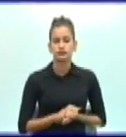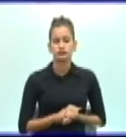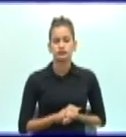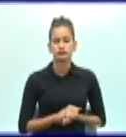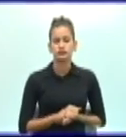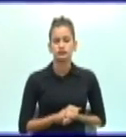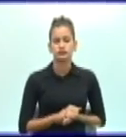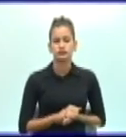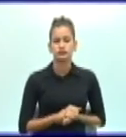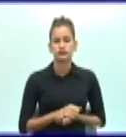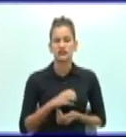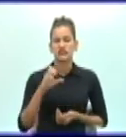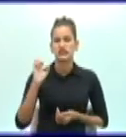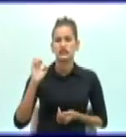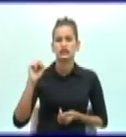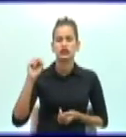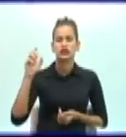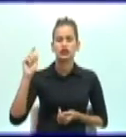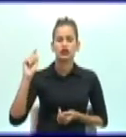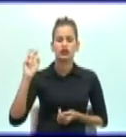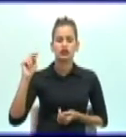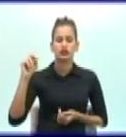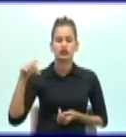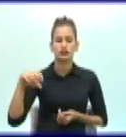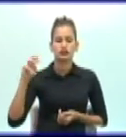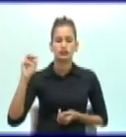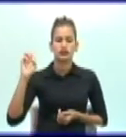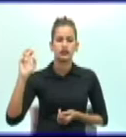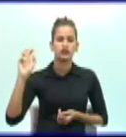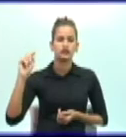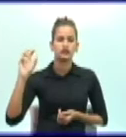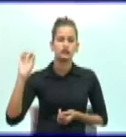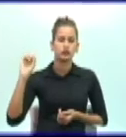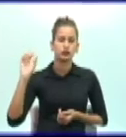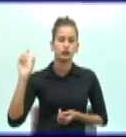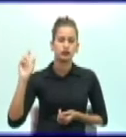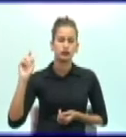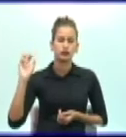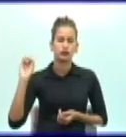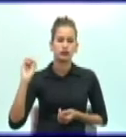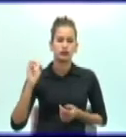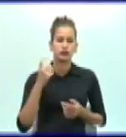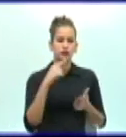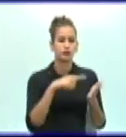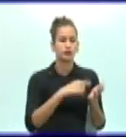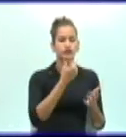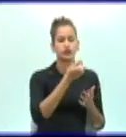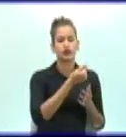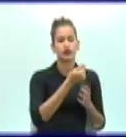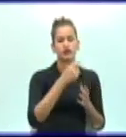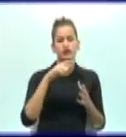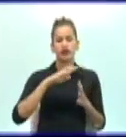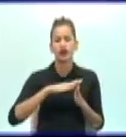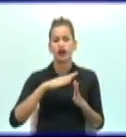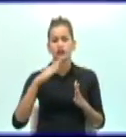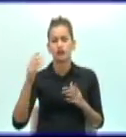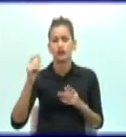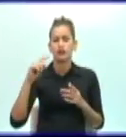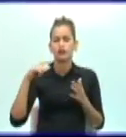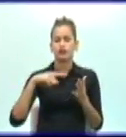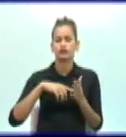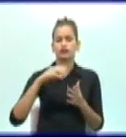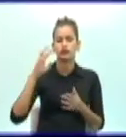el segmento que se ha formado desde el punto A hasta el punto M es igual